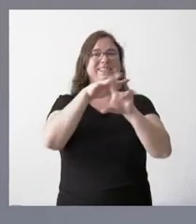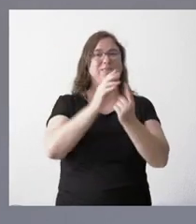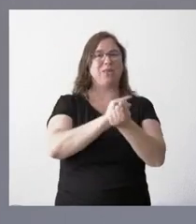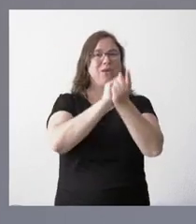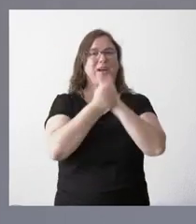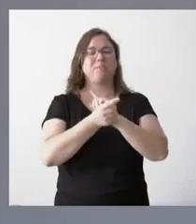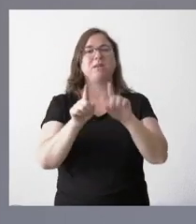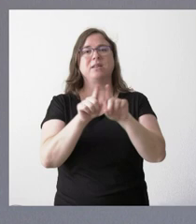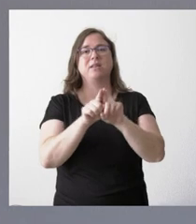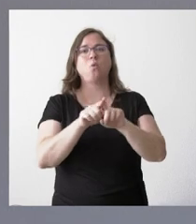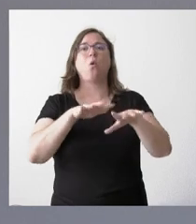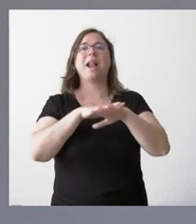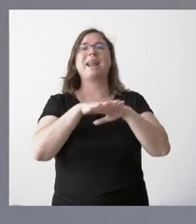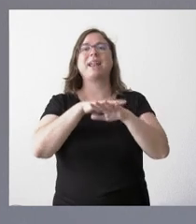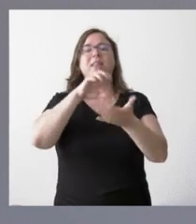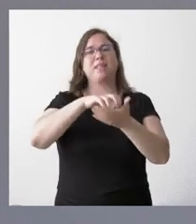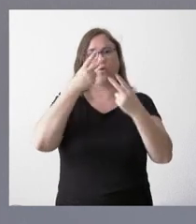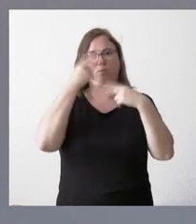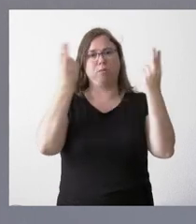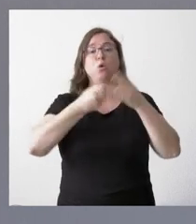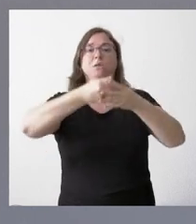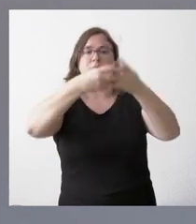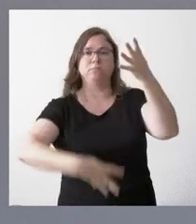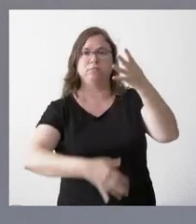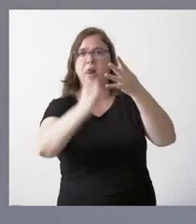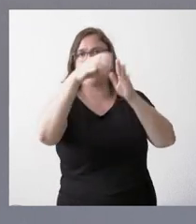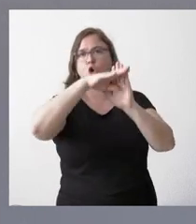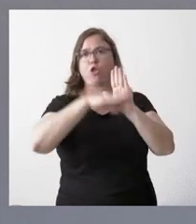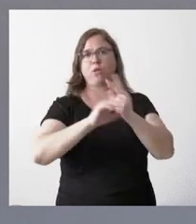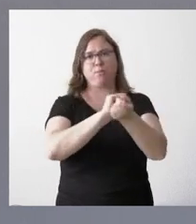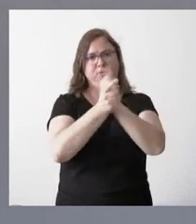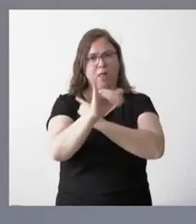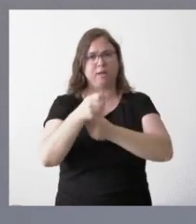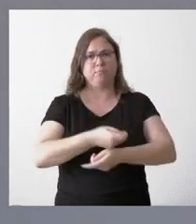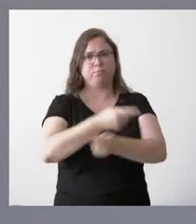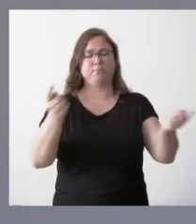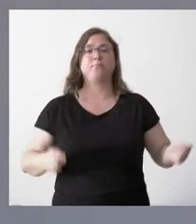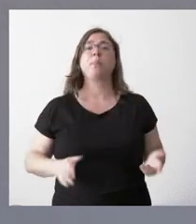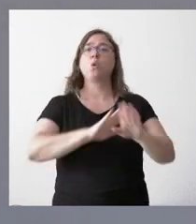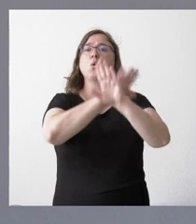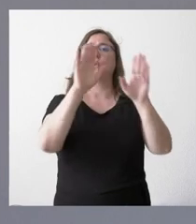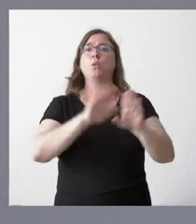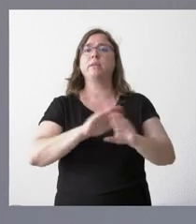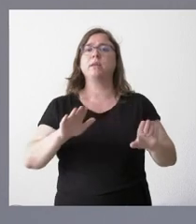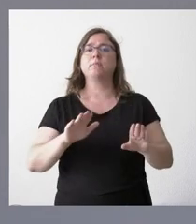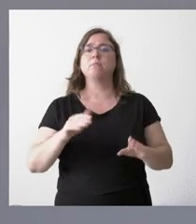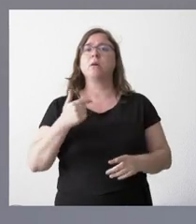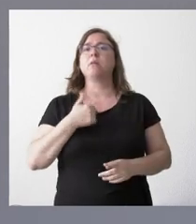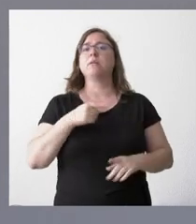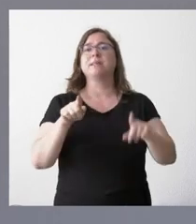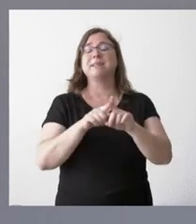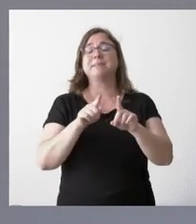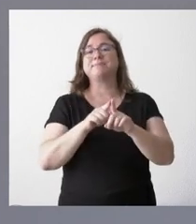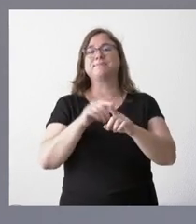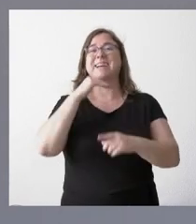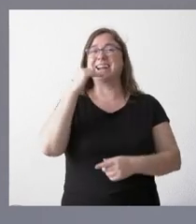relación con la red de centros públicos. Tienen ustedes la relación y condiciones de esta modificación. Para terminar, una intervención